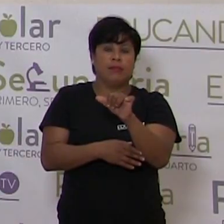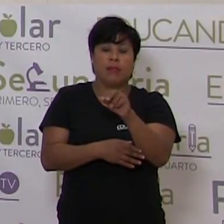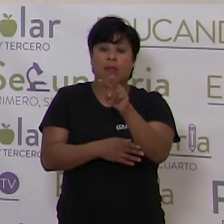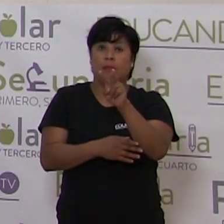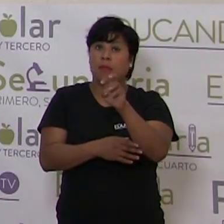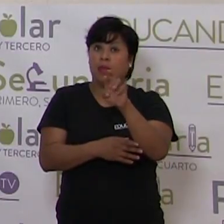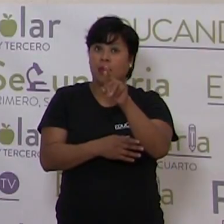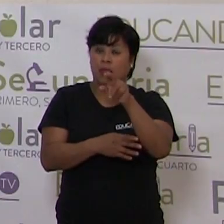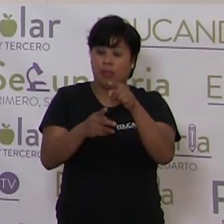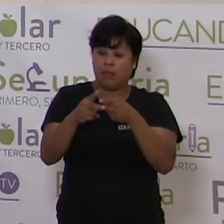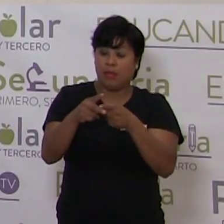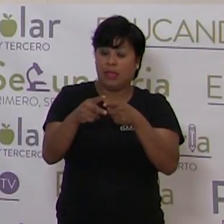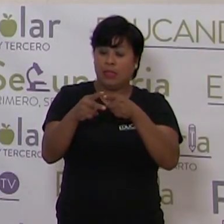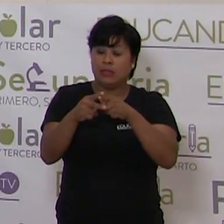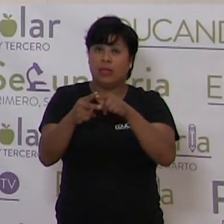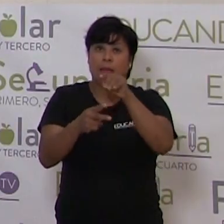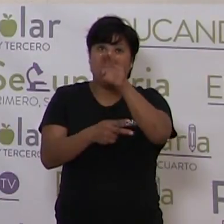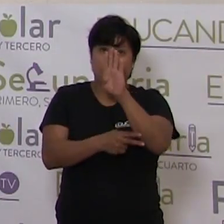Vértice B,